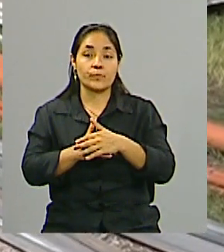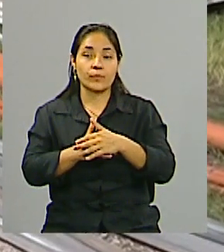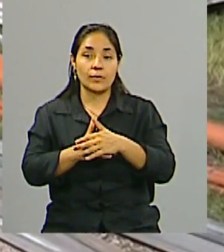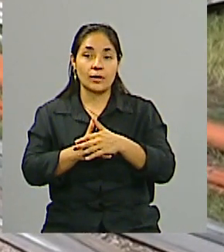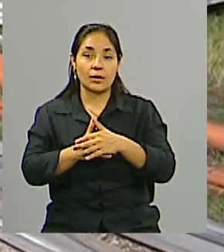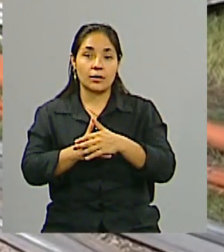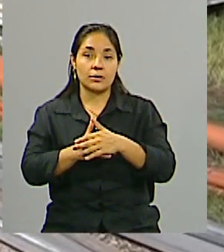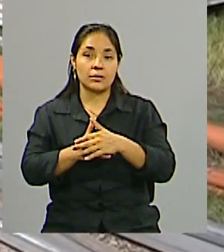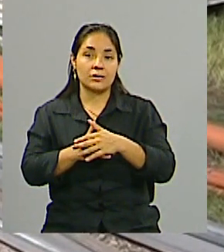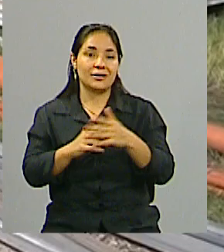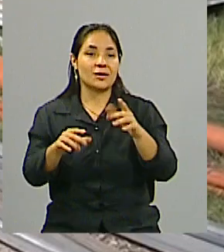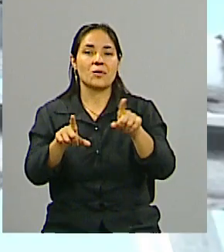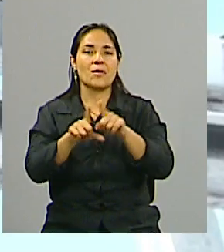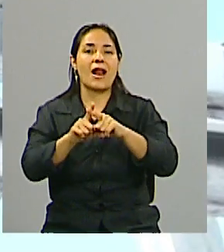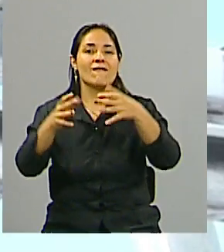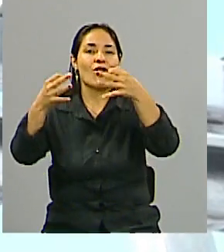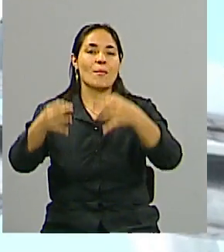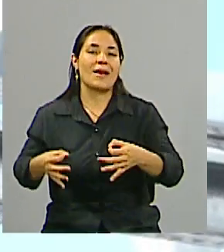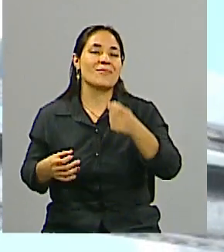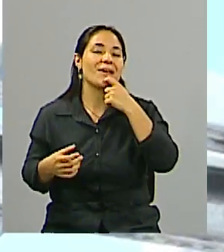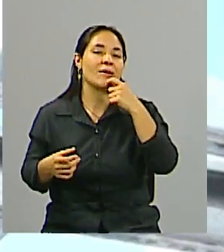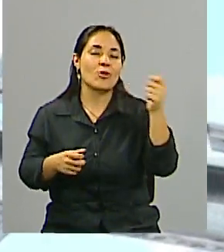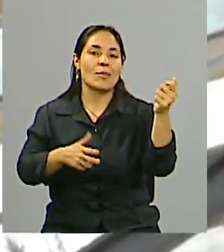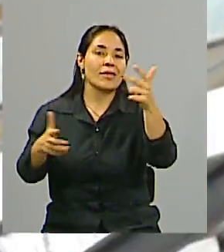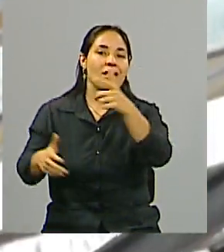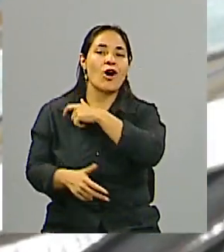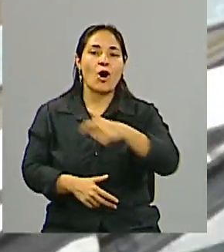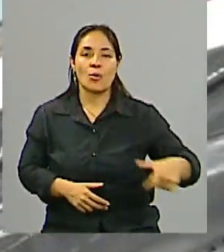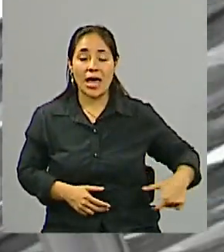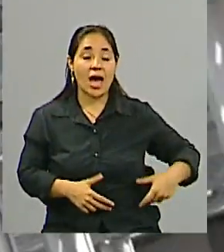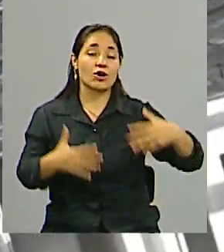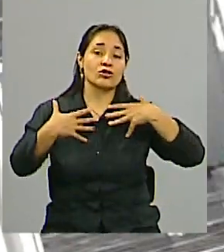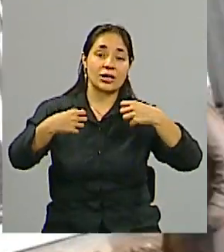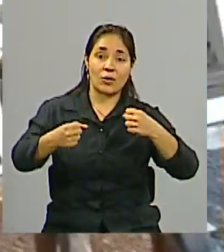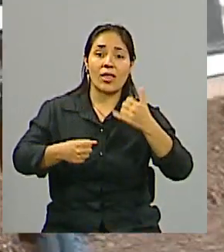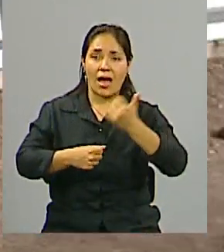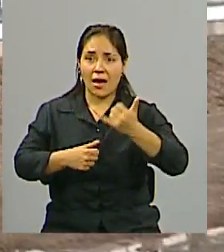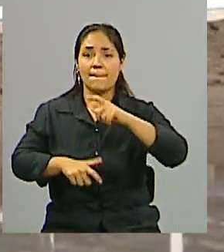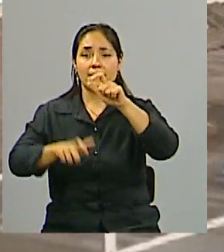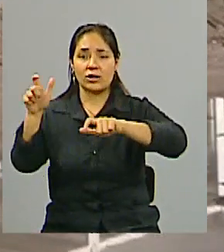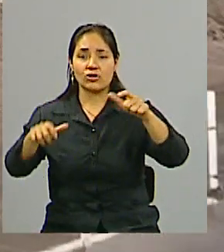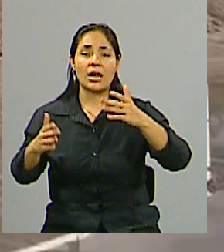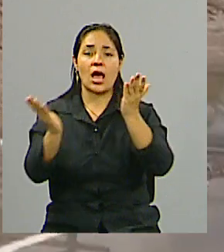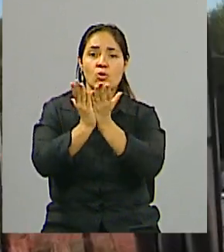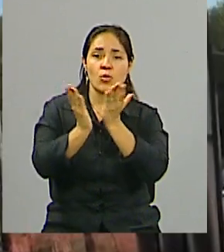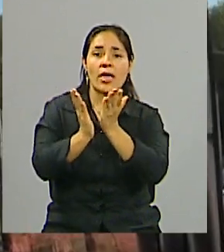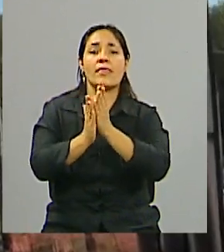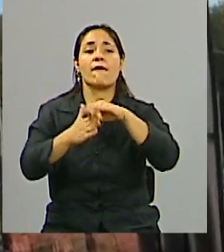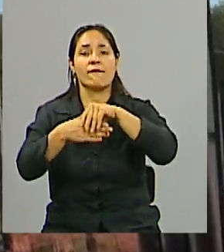decir comillas, formalizados, como por ejemplo vos dijiste el Estado o la salud, donde tenemos residentes,